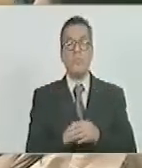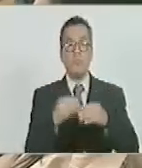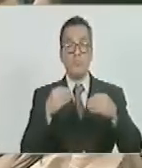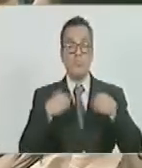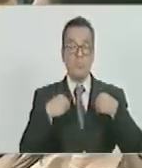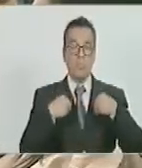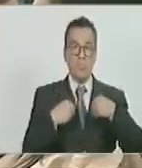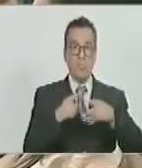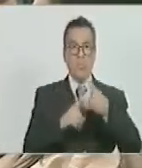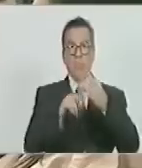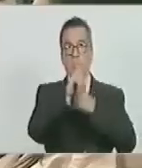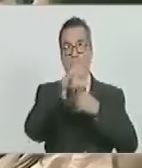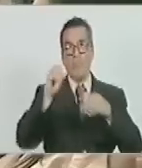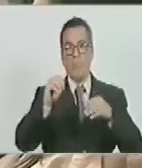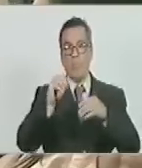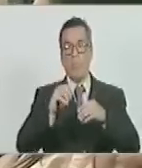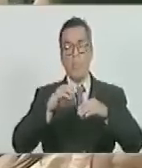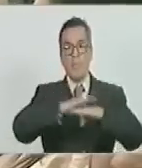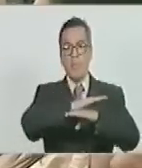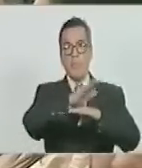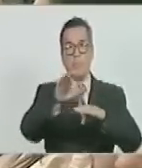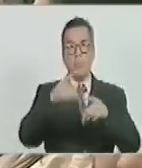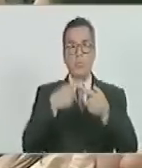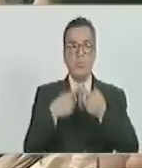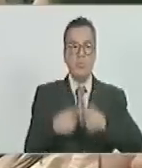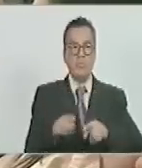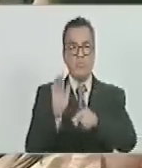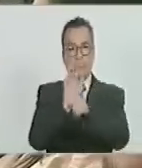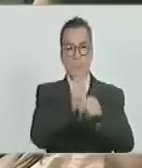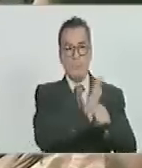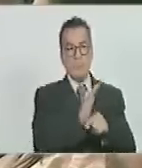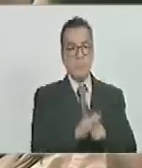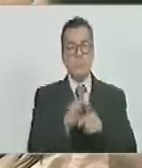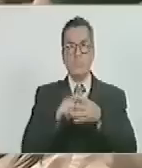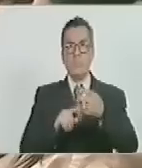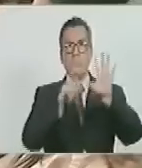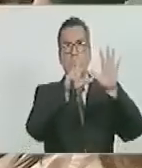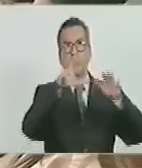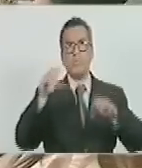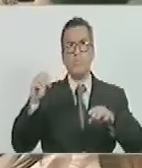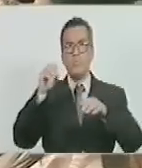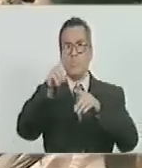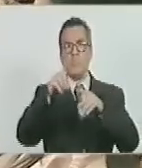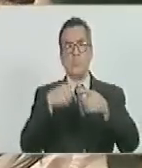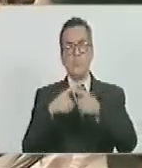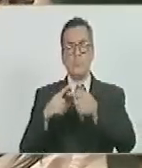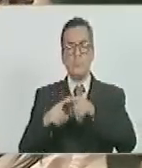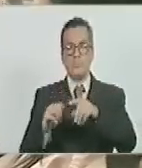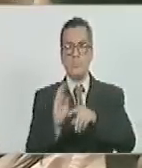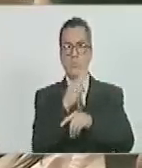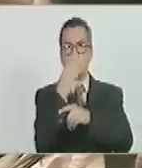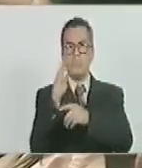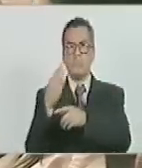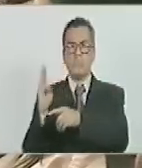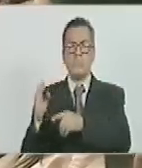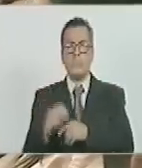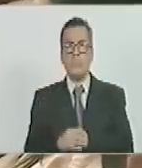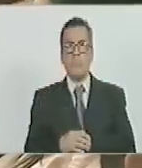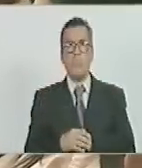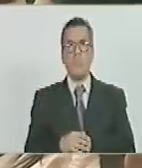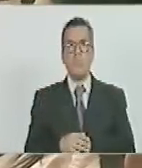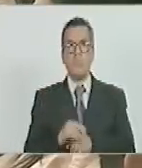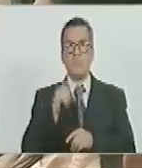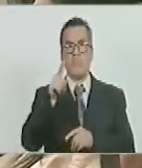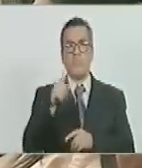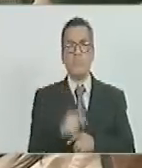el 20% de la superficie, pero son protectores del 80% de la biodiversidad. Por eso